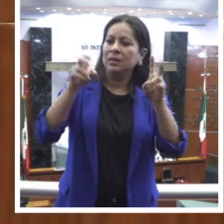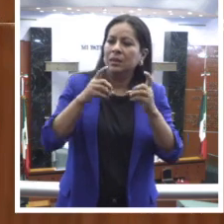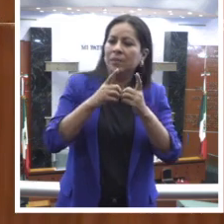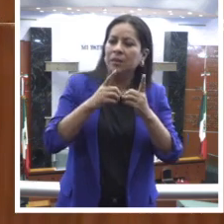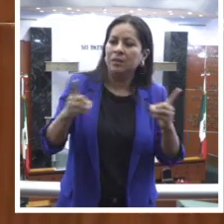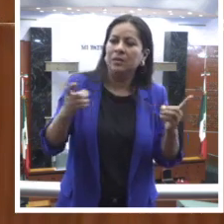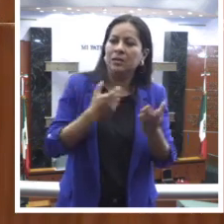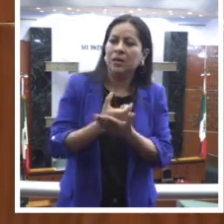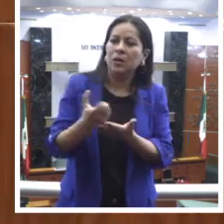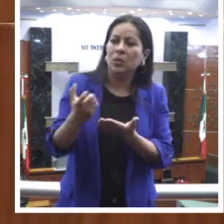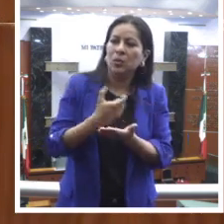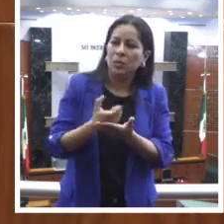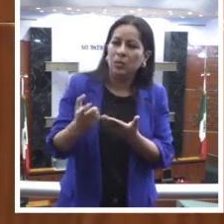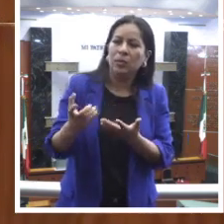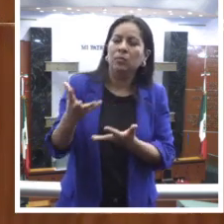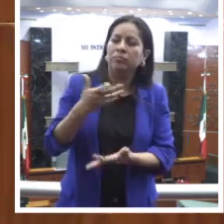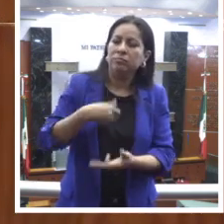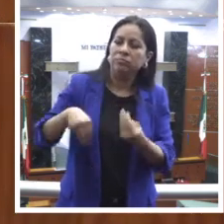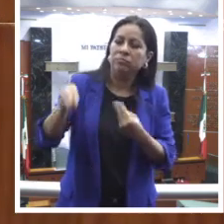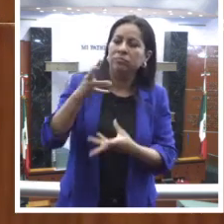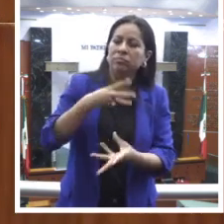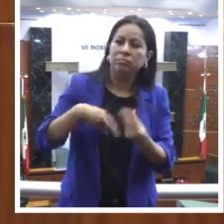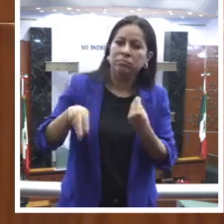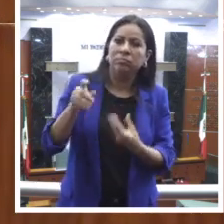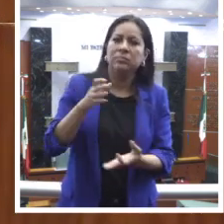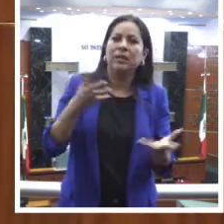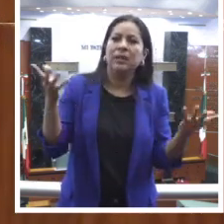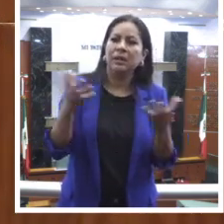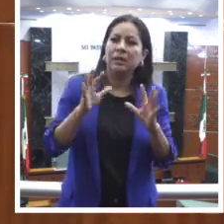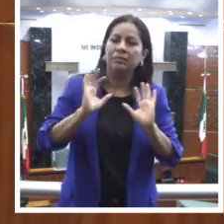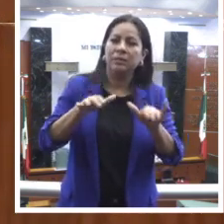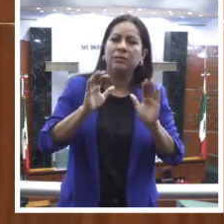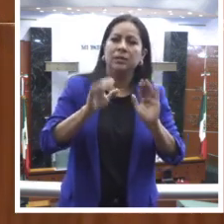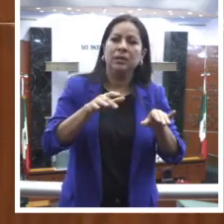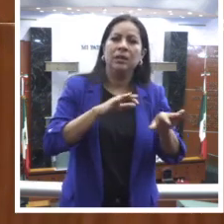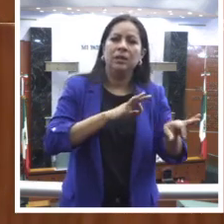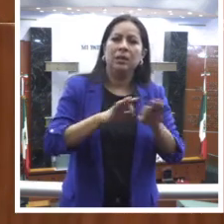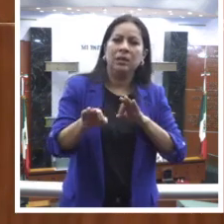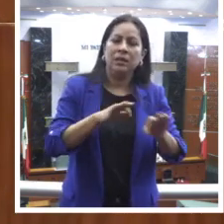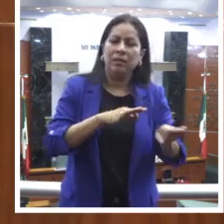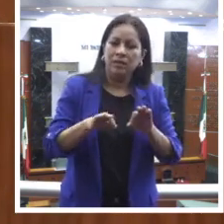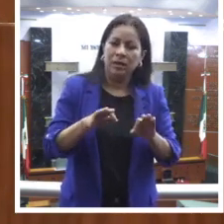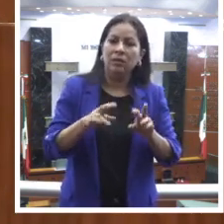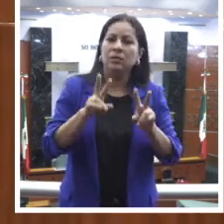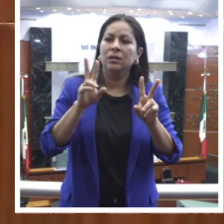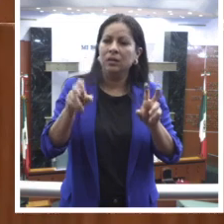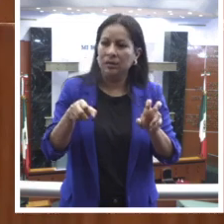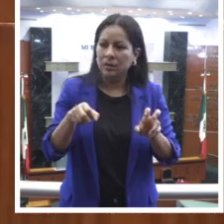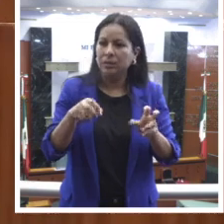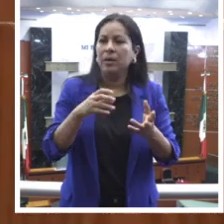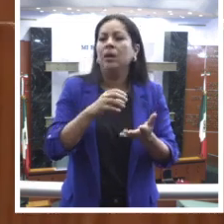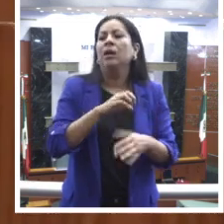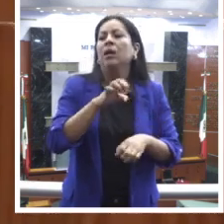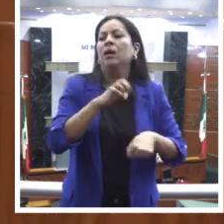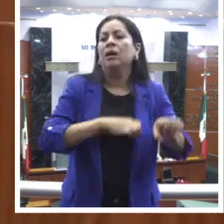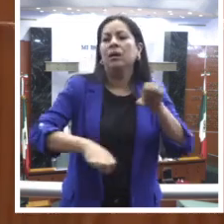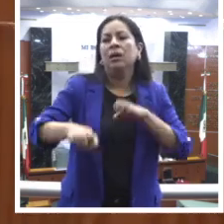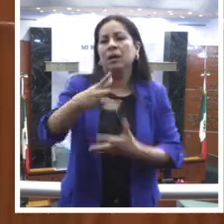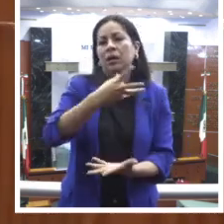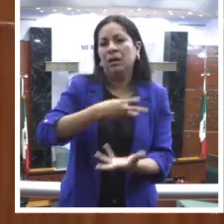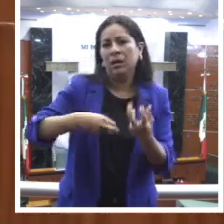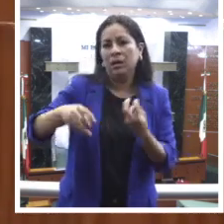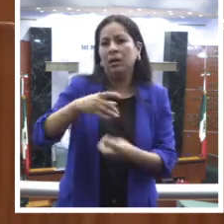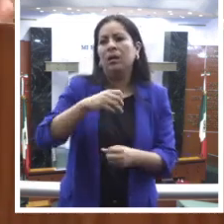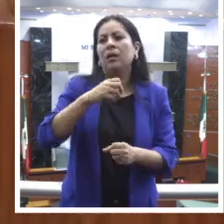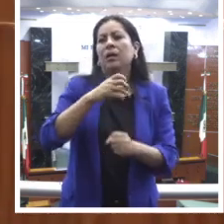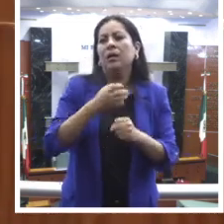económico desde el tema de la generación de empleos desde el tema de la inversión tanto local como